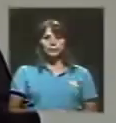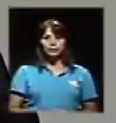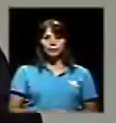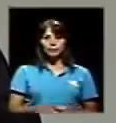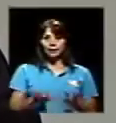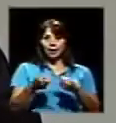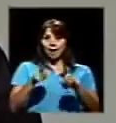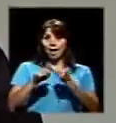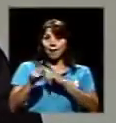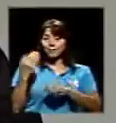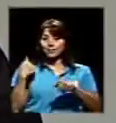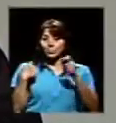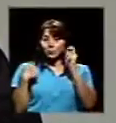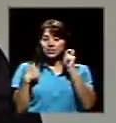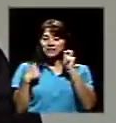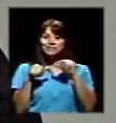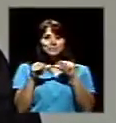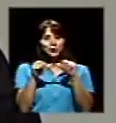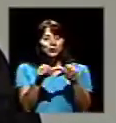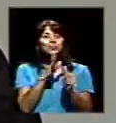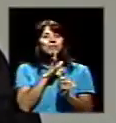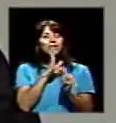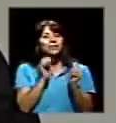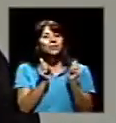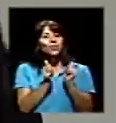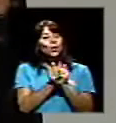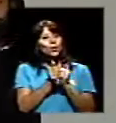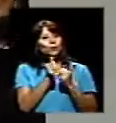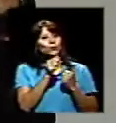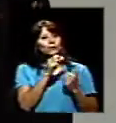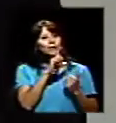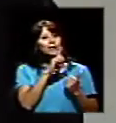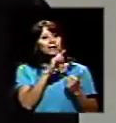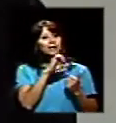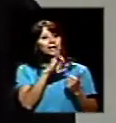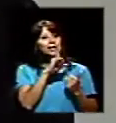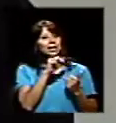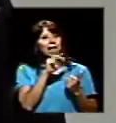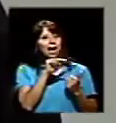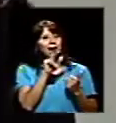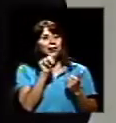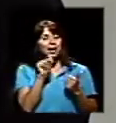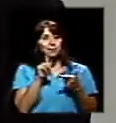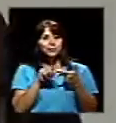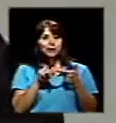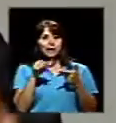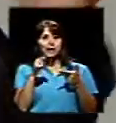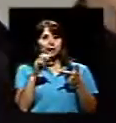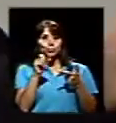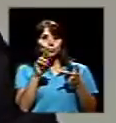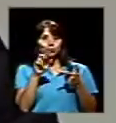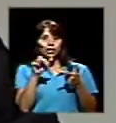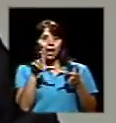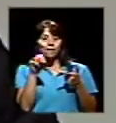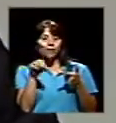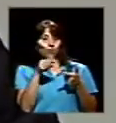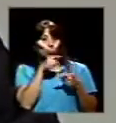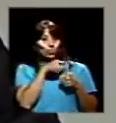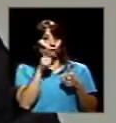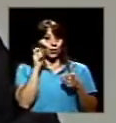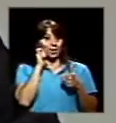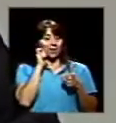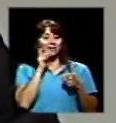Continuamos, amigas y amigos, conversando con doña Eliana y don Gustavo, y doña Eliana nos estaba contando una partecita pequeña de las